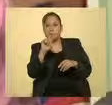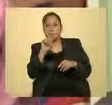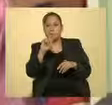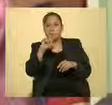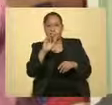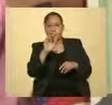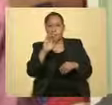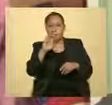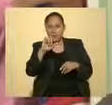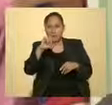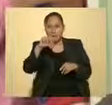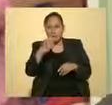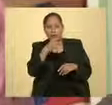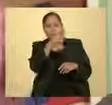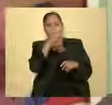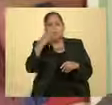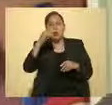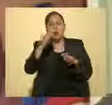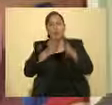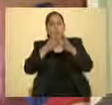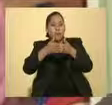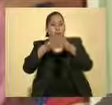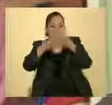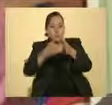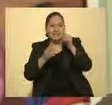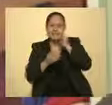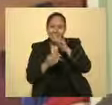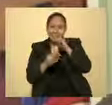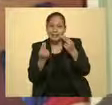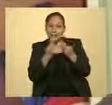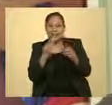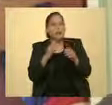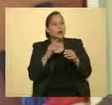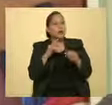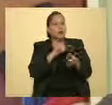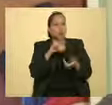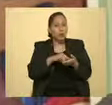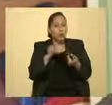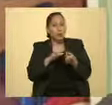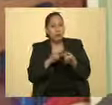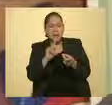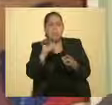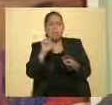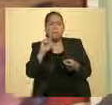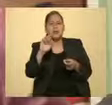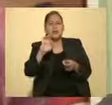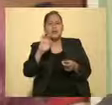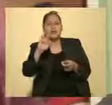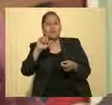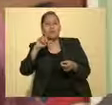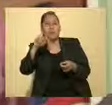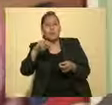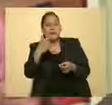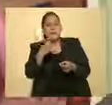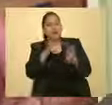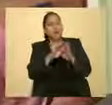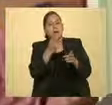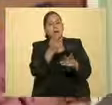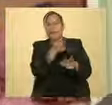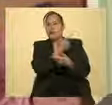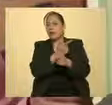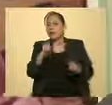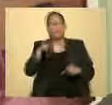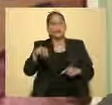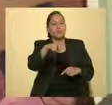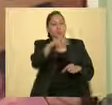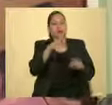con tu mascota, ya sea en un hotel o en un crucero, que te verifiques, si realmente es pet friendly. ¿Qué es pet friendly en este caso? Que va a poder el perro andar libre. Tal